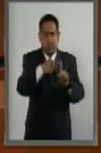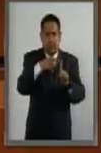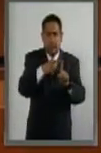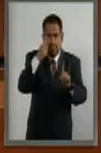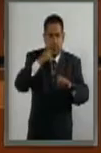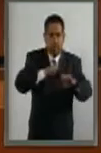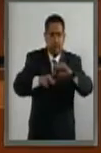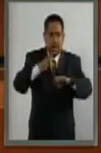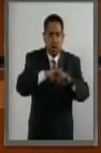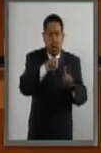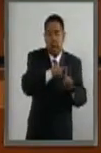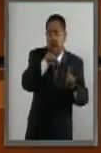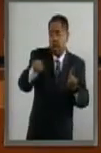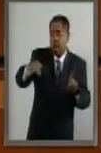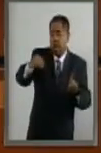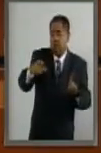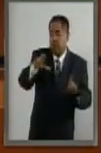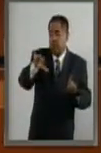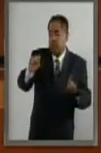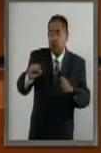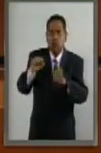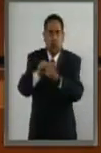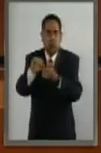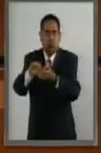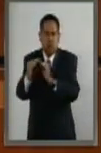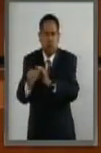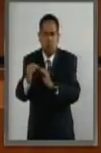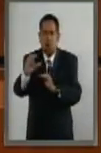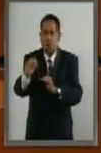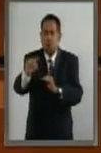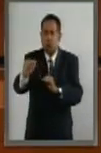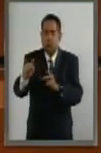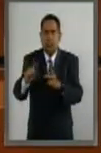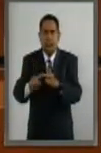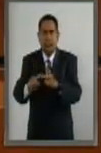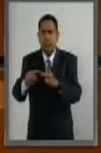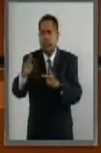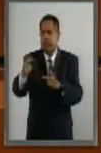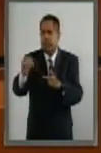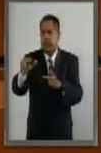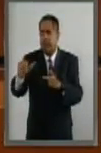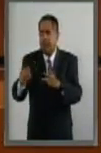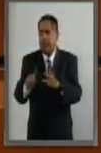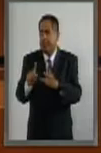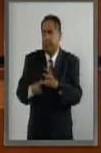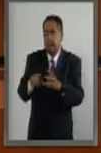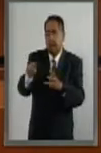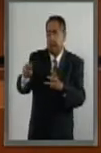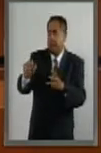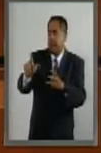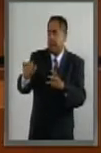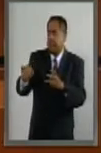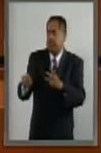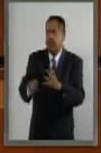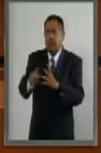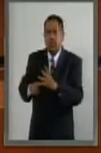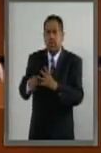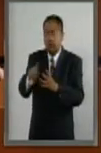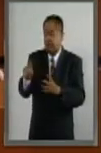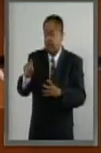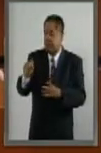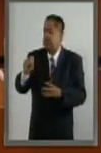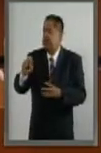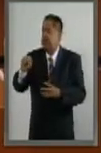Marruecos y de forma concurrente ante la República de Costa de Marfil, la República de Guinea-Bissau, la República de Mali y la República de